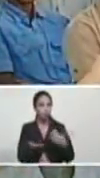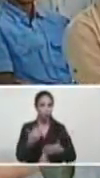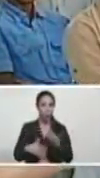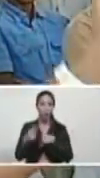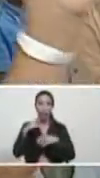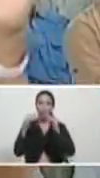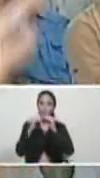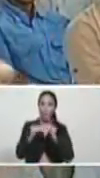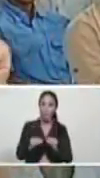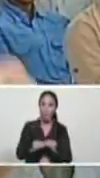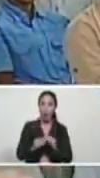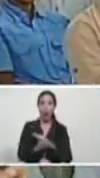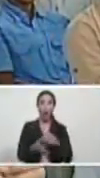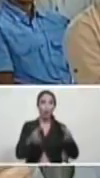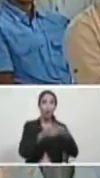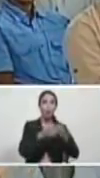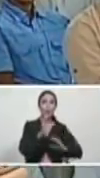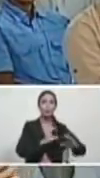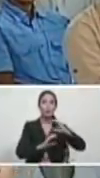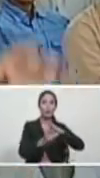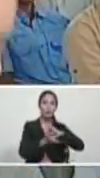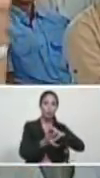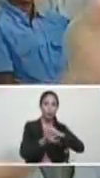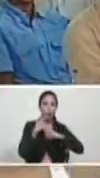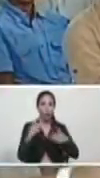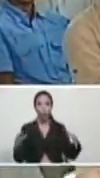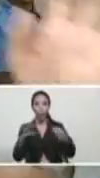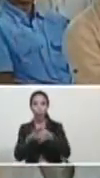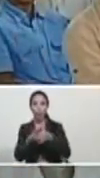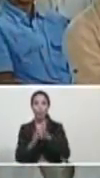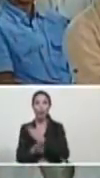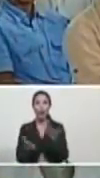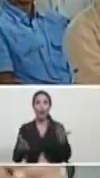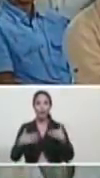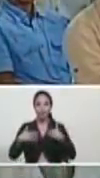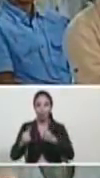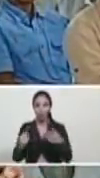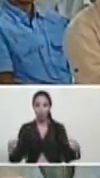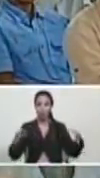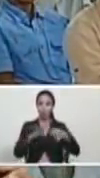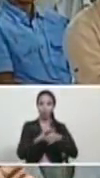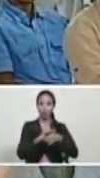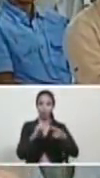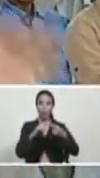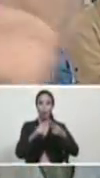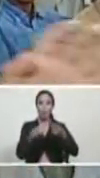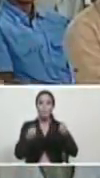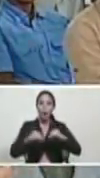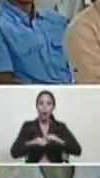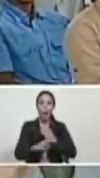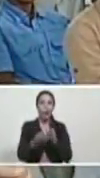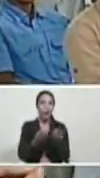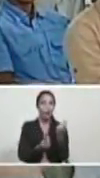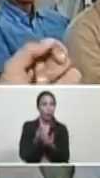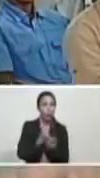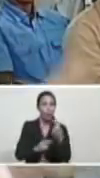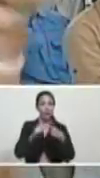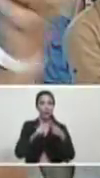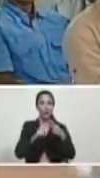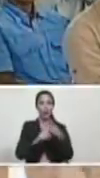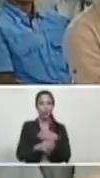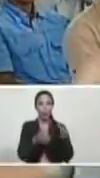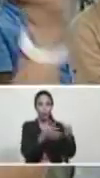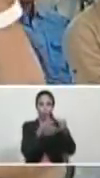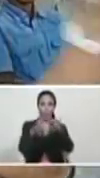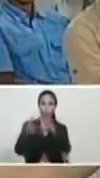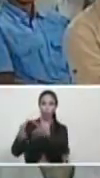al sector ciencia y tecnología con el sector salud, la economía productiva con el sector conocimiento, toda la capacidad instalada que